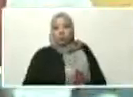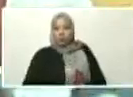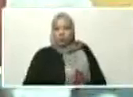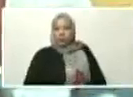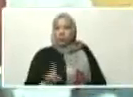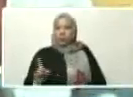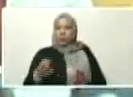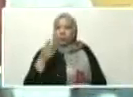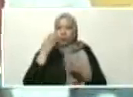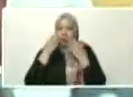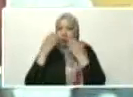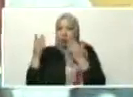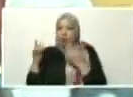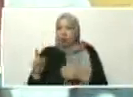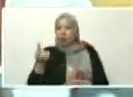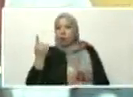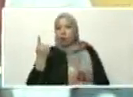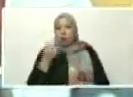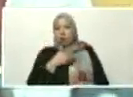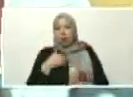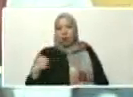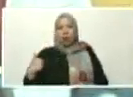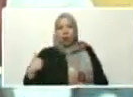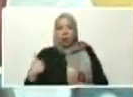En primer lugar, quiero